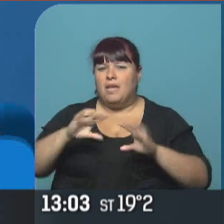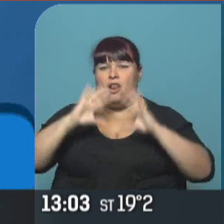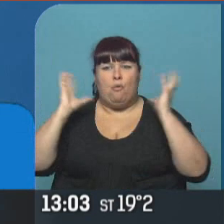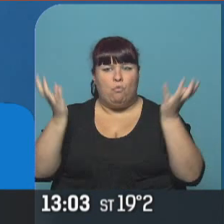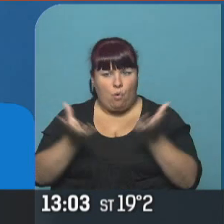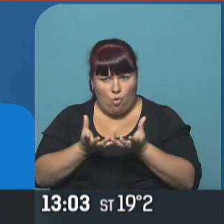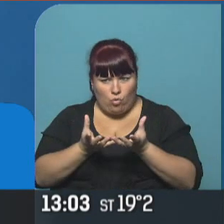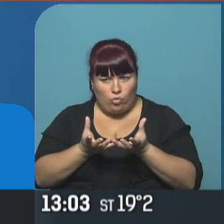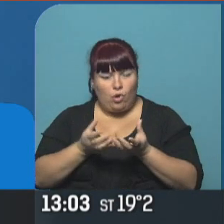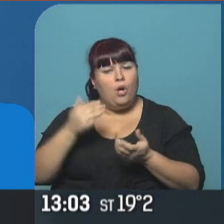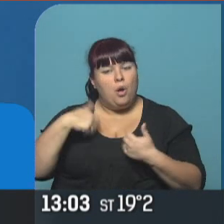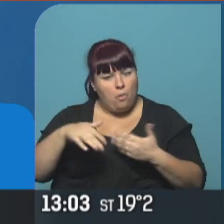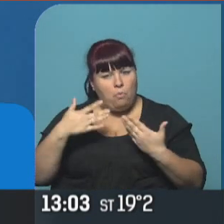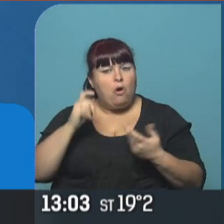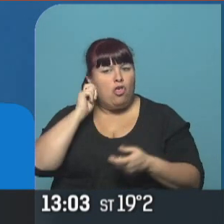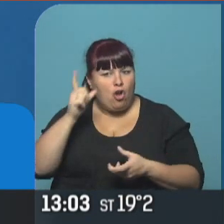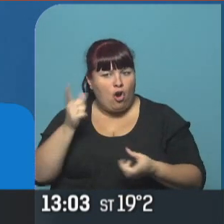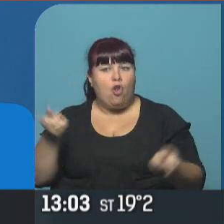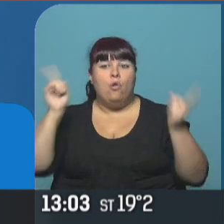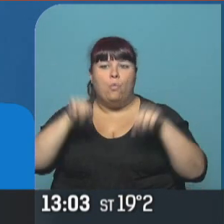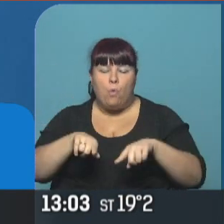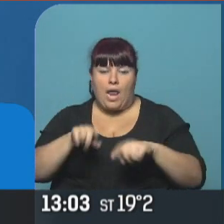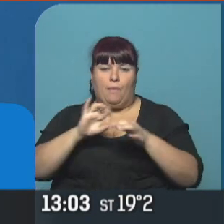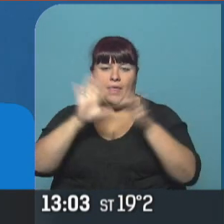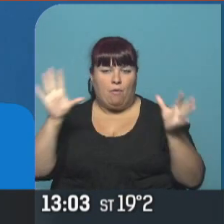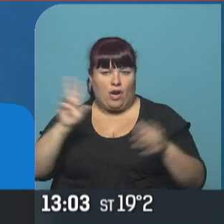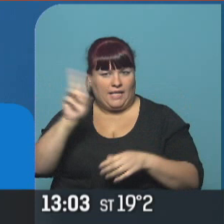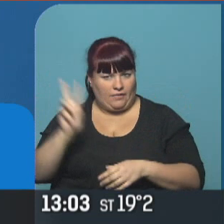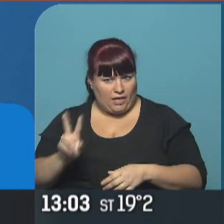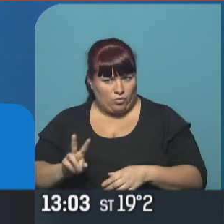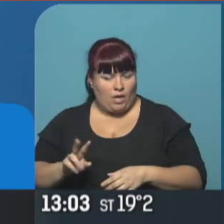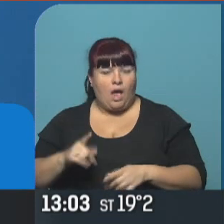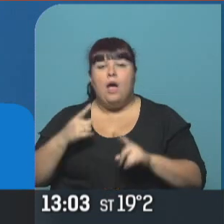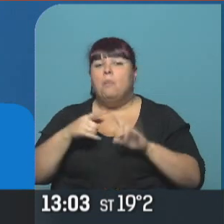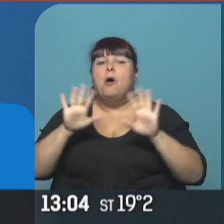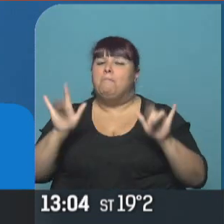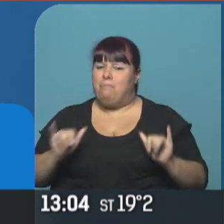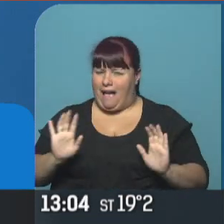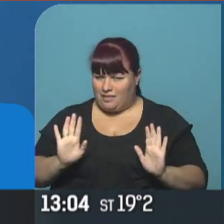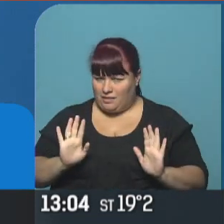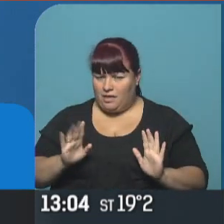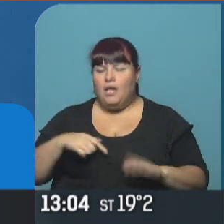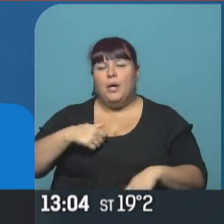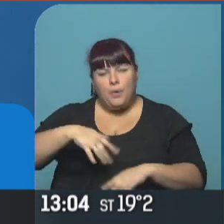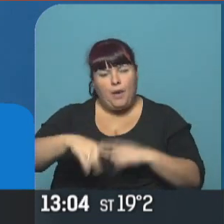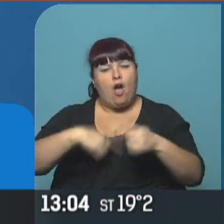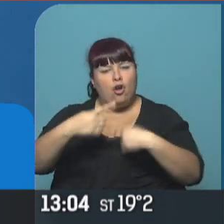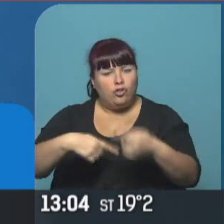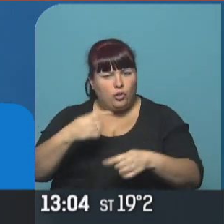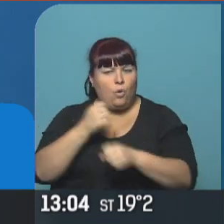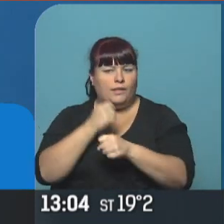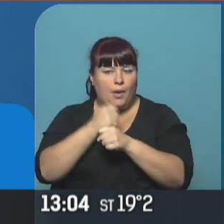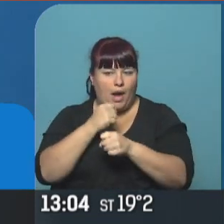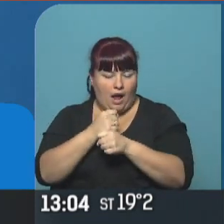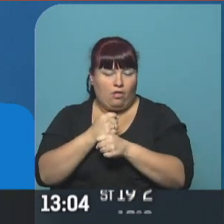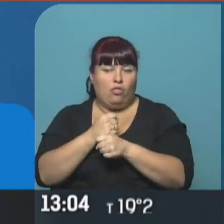mundial, que vamos a poder lograr la restauración de la democracia en Venezuela por medios pacíficos, y vamos a seguir